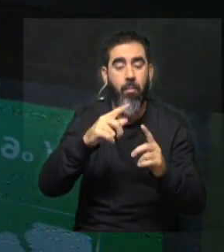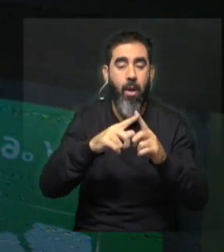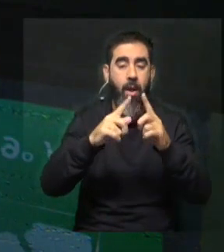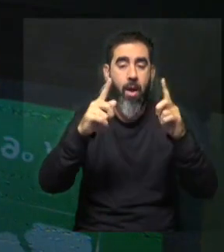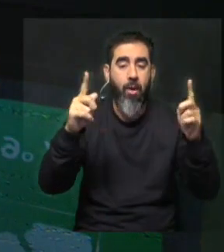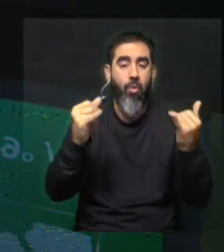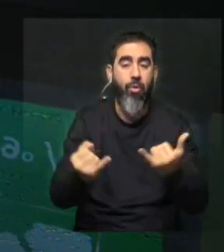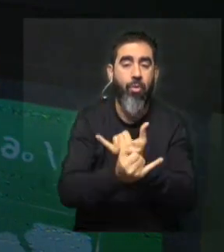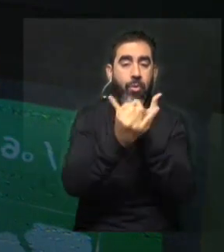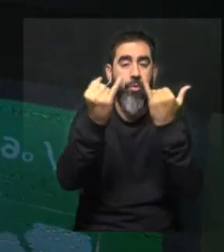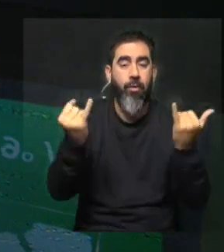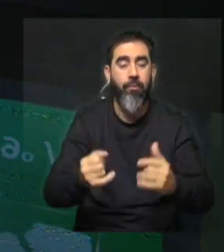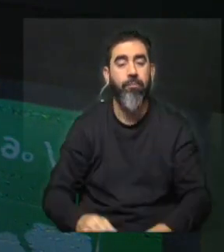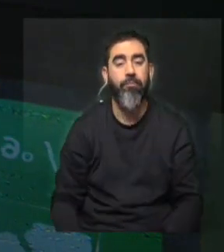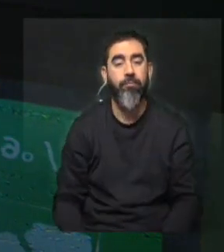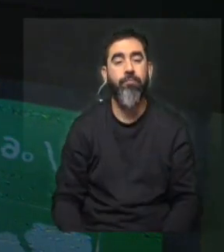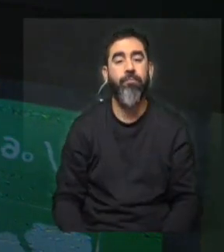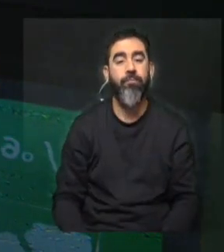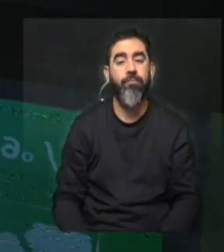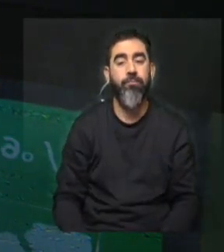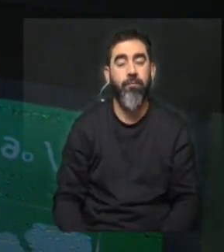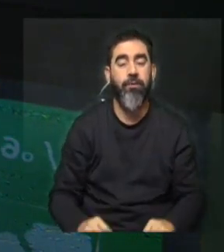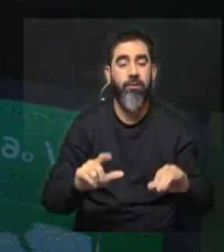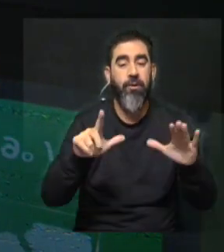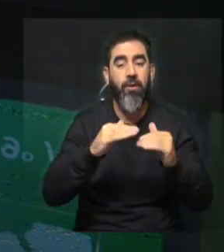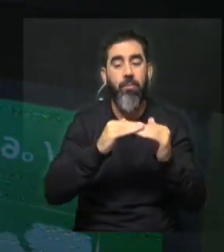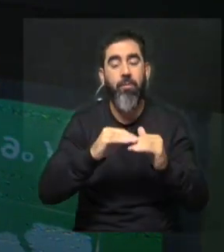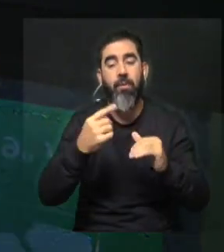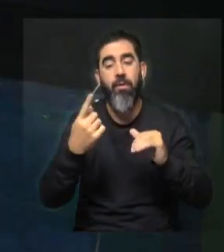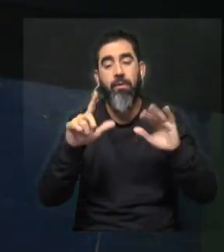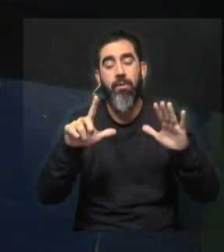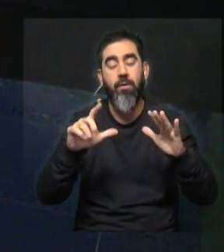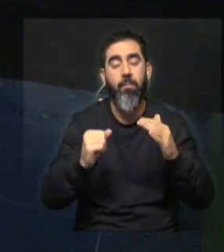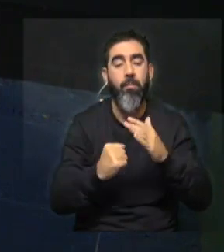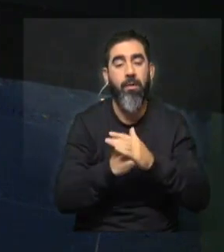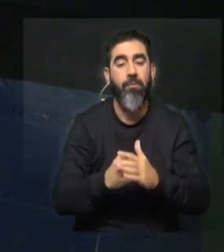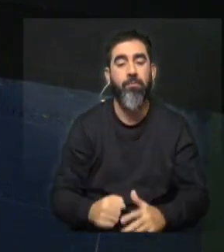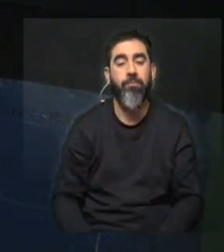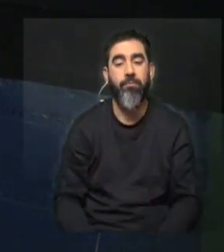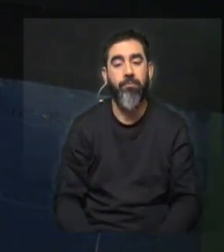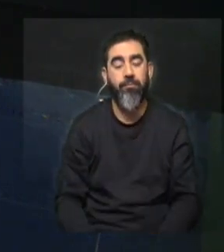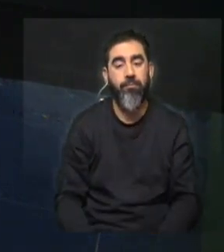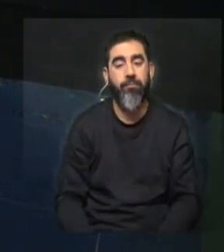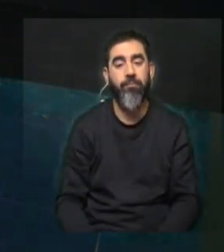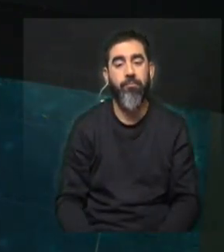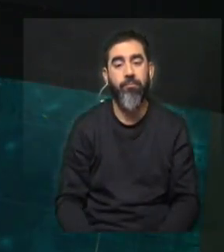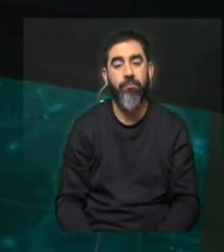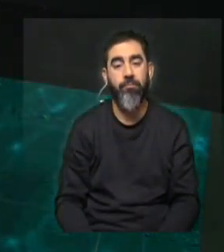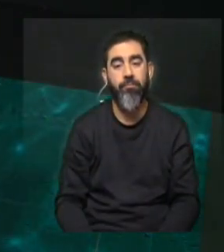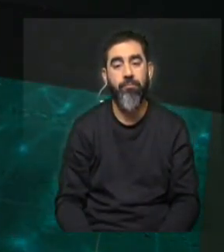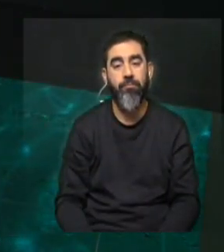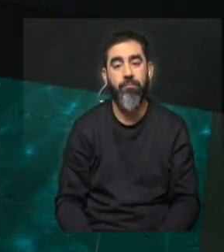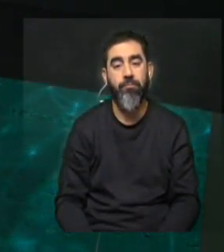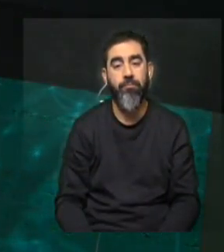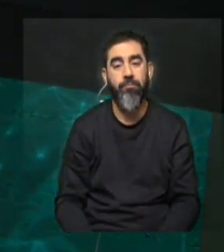Mire qué Esperanza que tengo 7:17 las temperaturas extremas para esta jornada ya le va a llegar la primavera bueno se fue el pronóstico